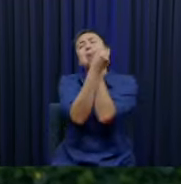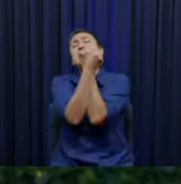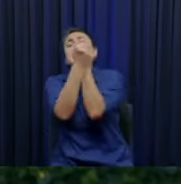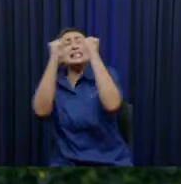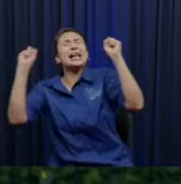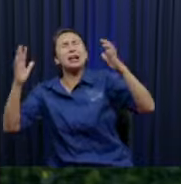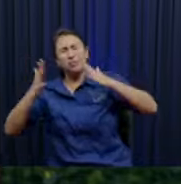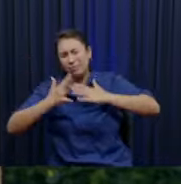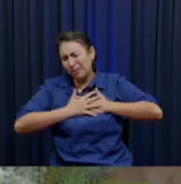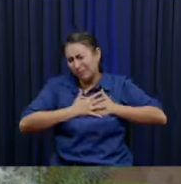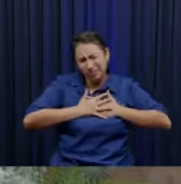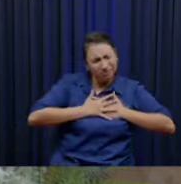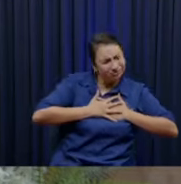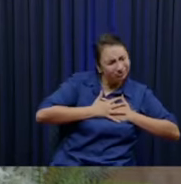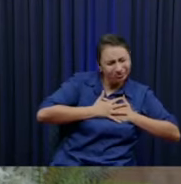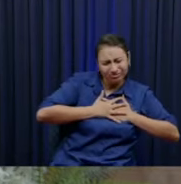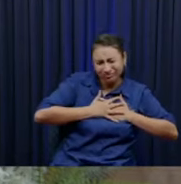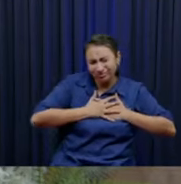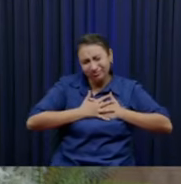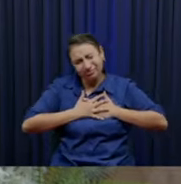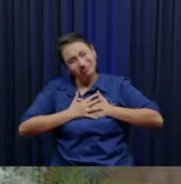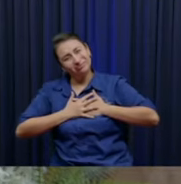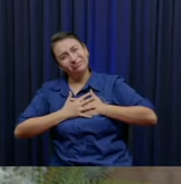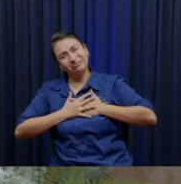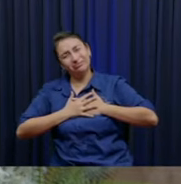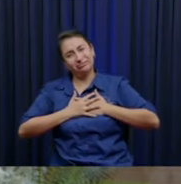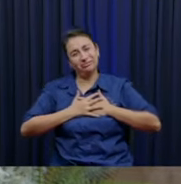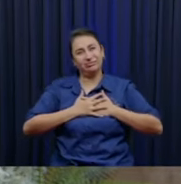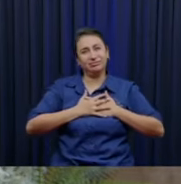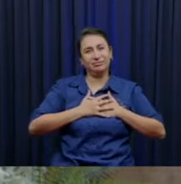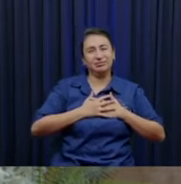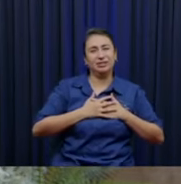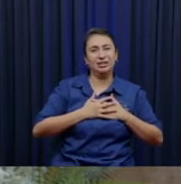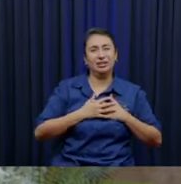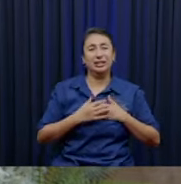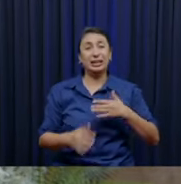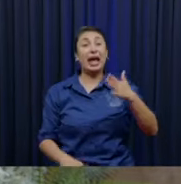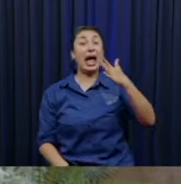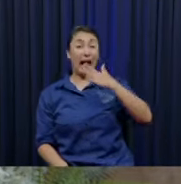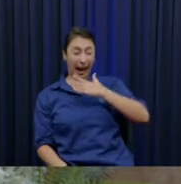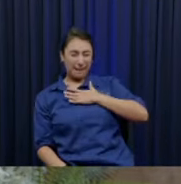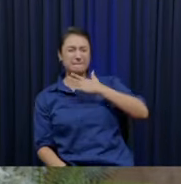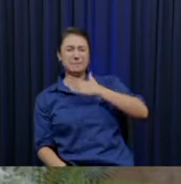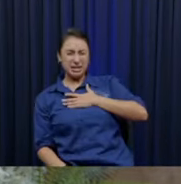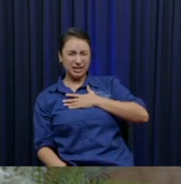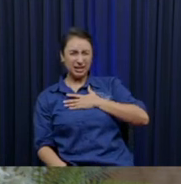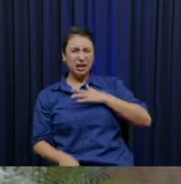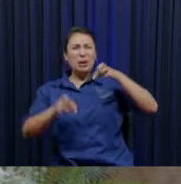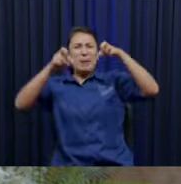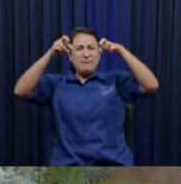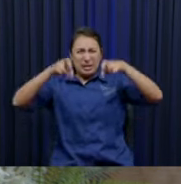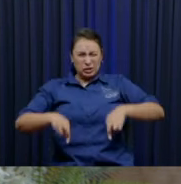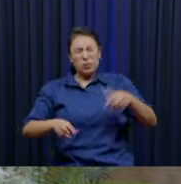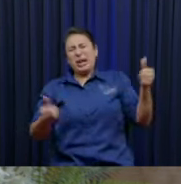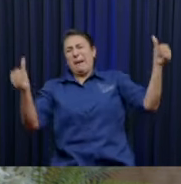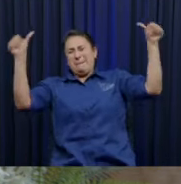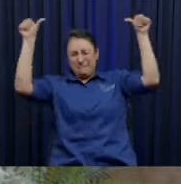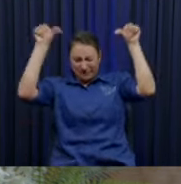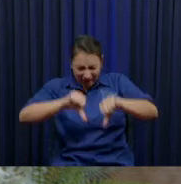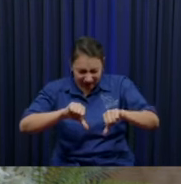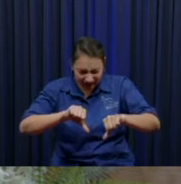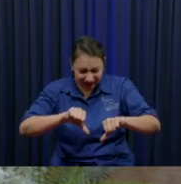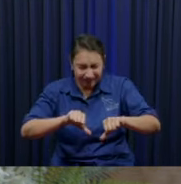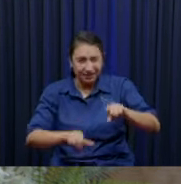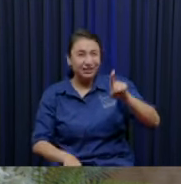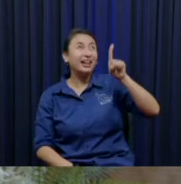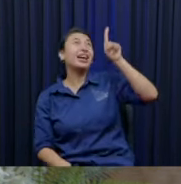la traducción es, porque dicen a un vil pecador, pero la verdad es, wretch, es